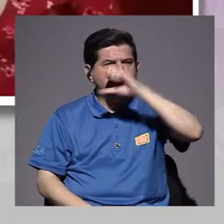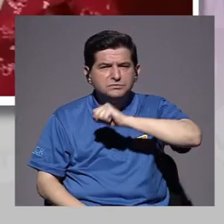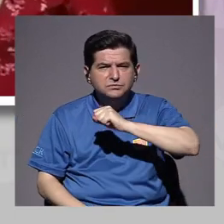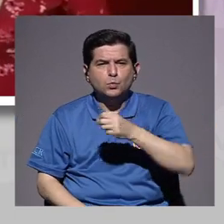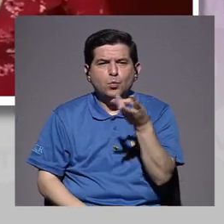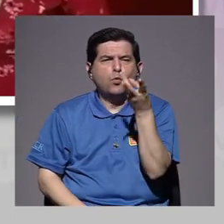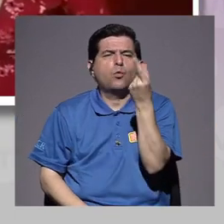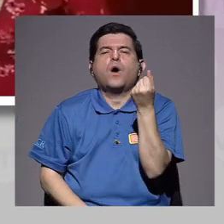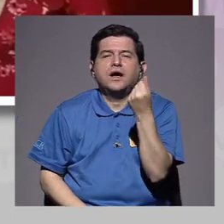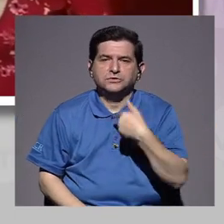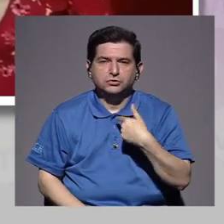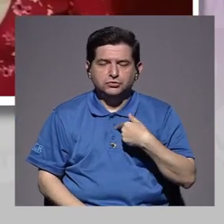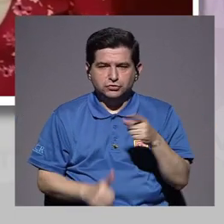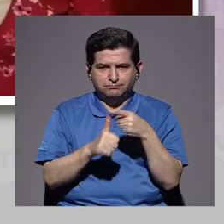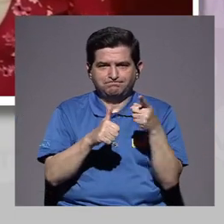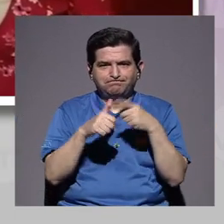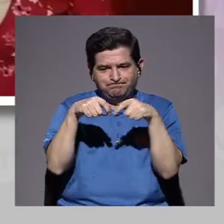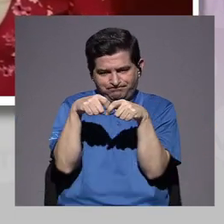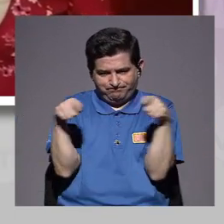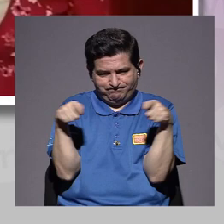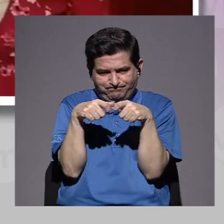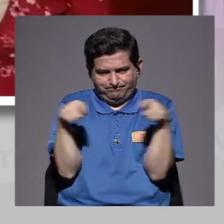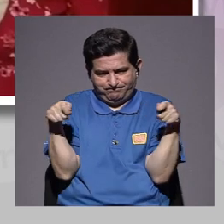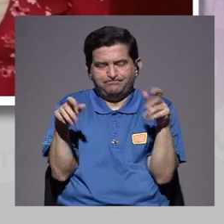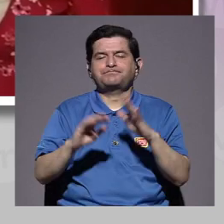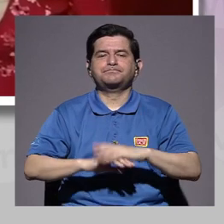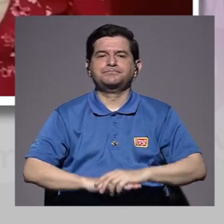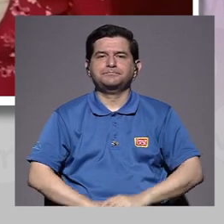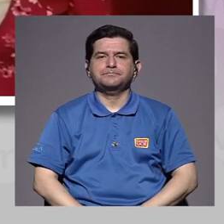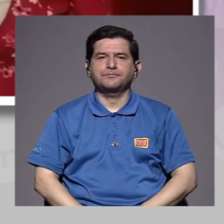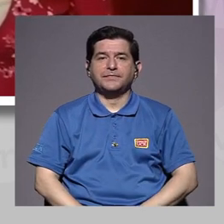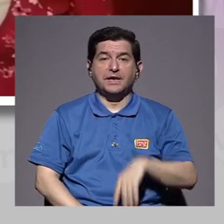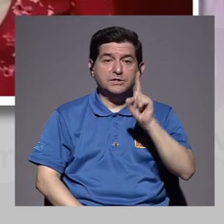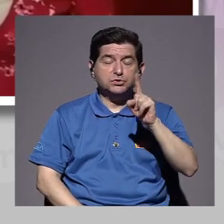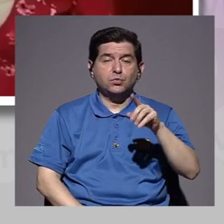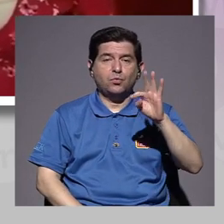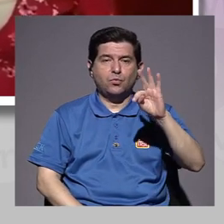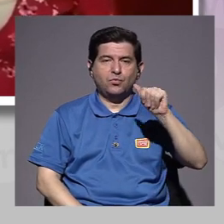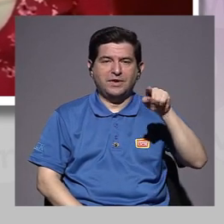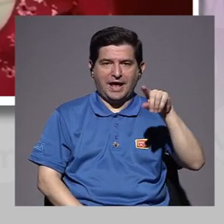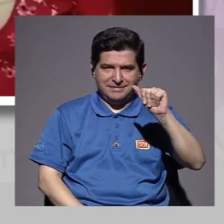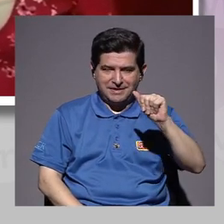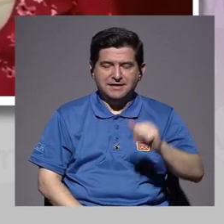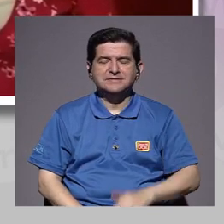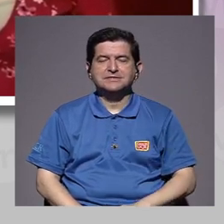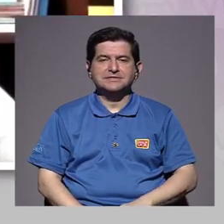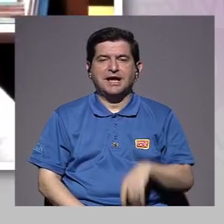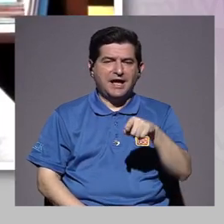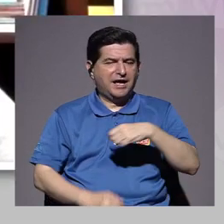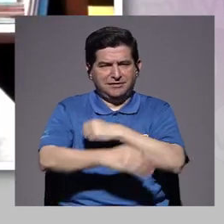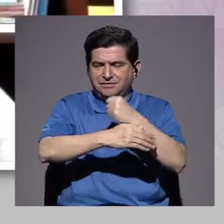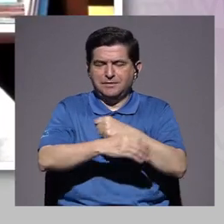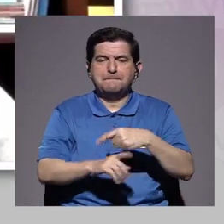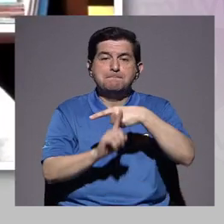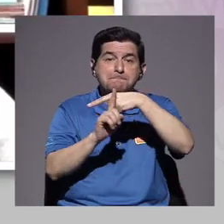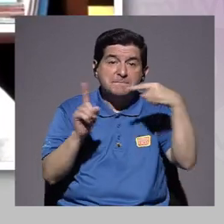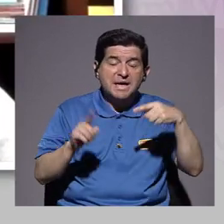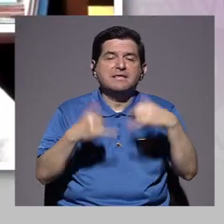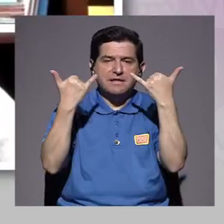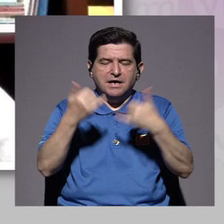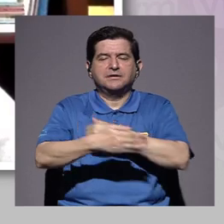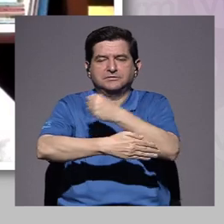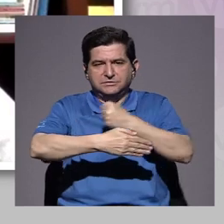ver a ojo cuánto es, tengo que medirlo al principio. Entonces sería una taza si está crudo, media taza si